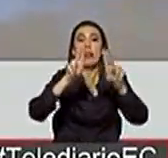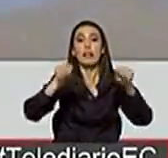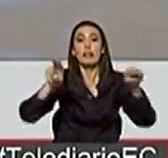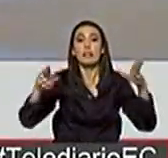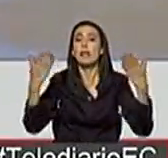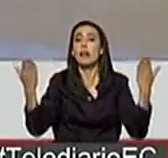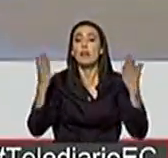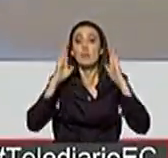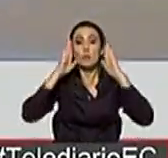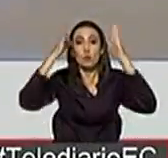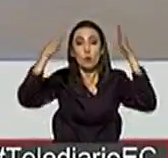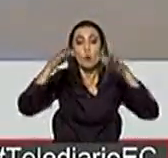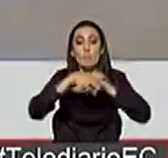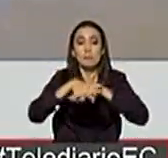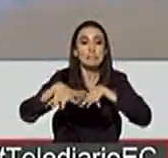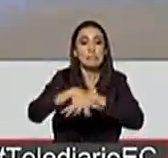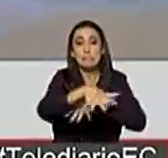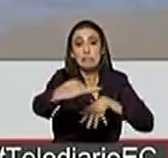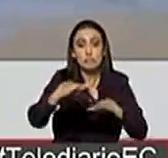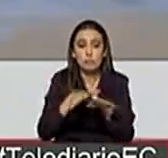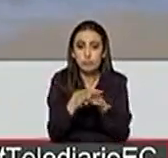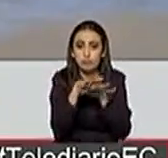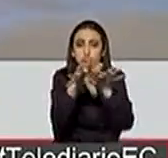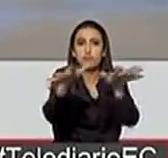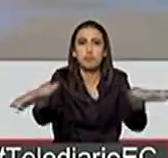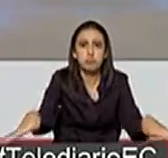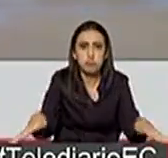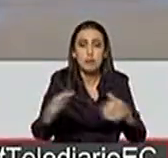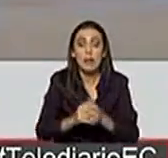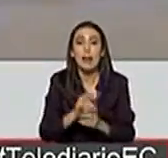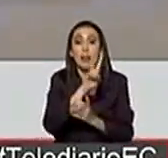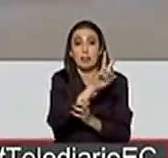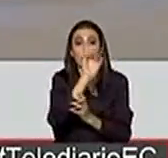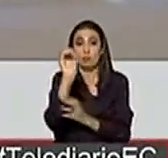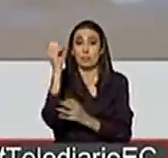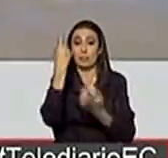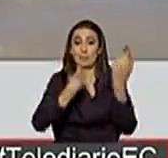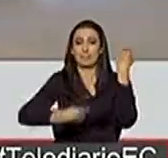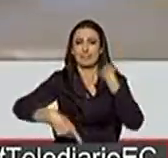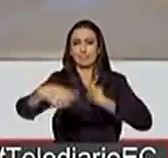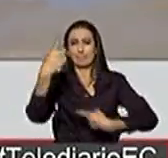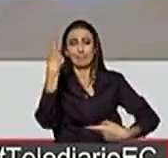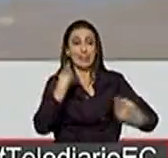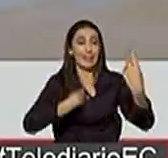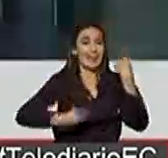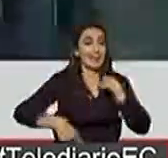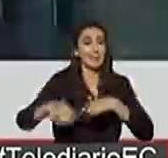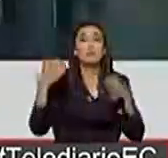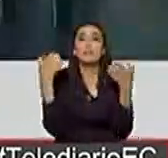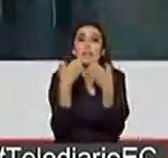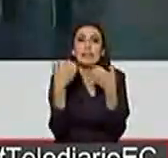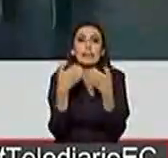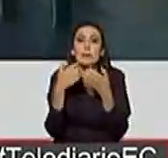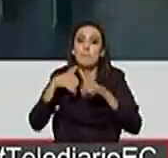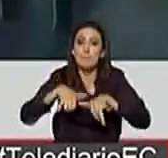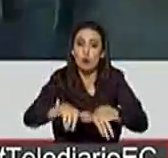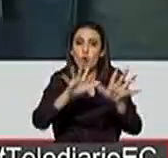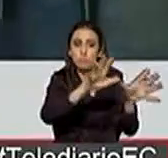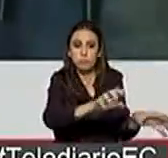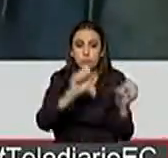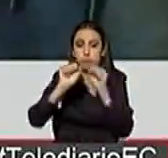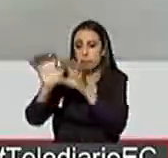de ríos hasta el momento son más de 200 heridos mientras que varios equipos continúan con los trabajos de